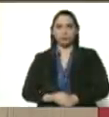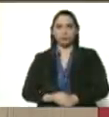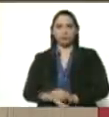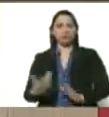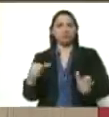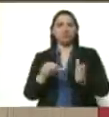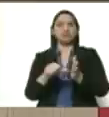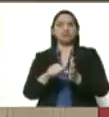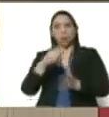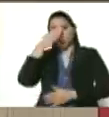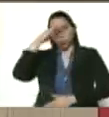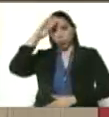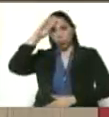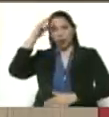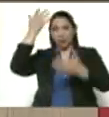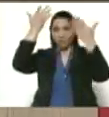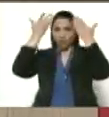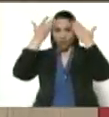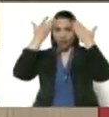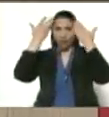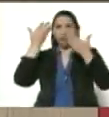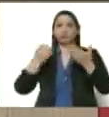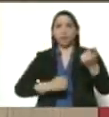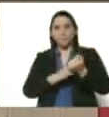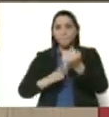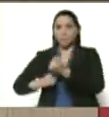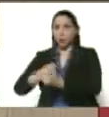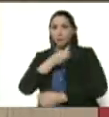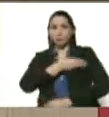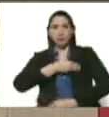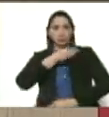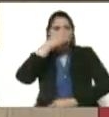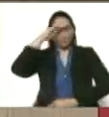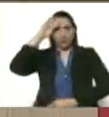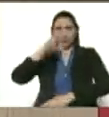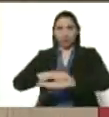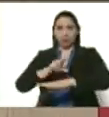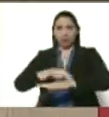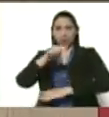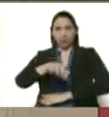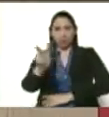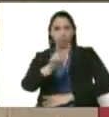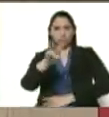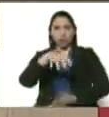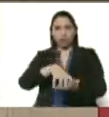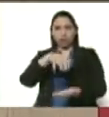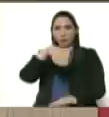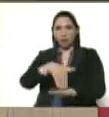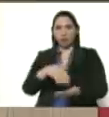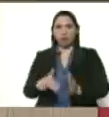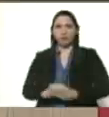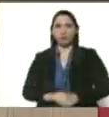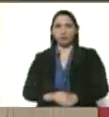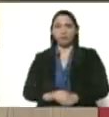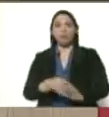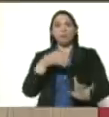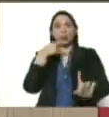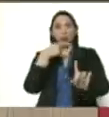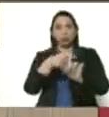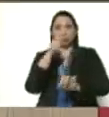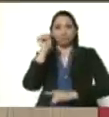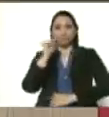procedente de Cuba, enfermera colaboradora de la misión cubana en Venezuela, en el estado Miranda. Dio